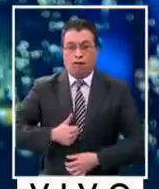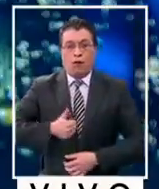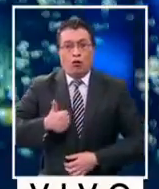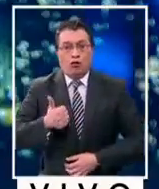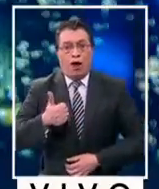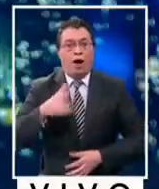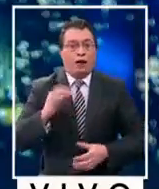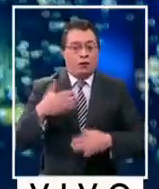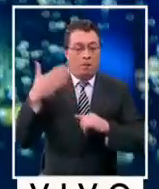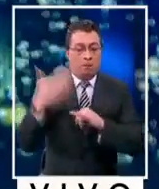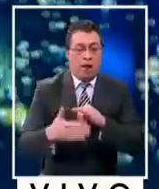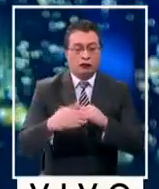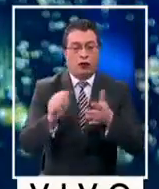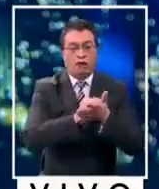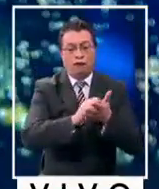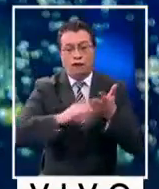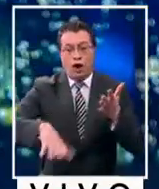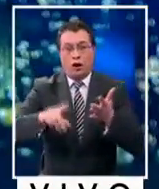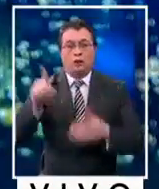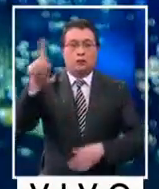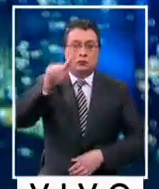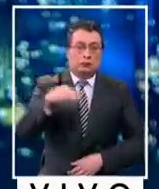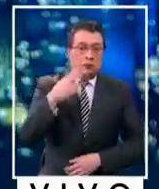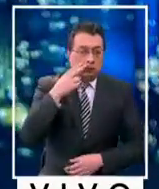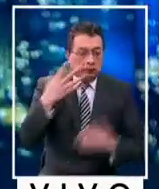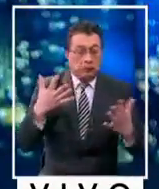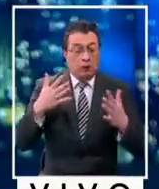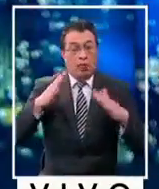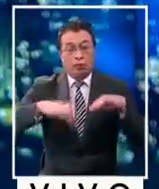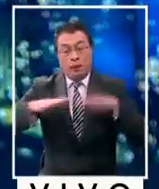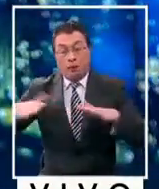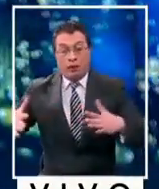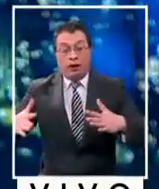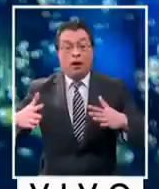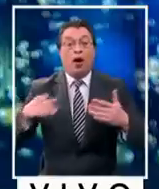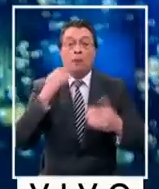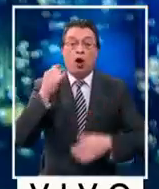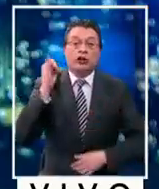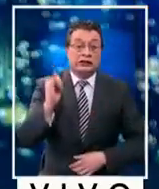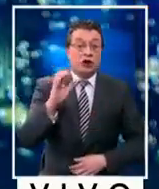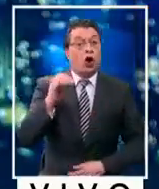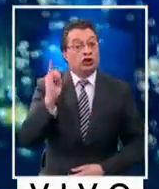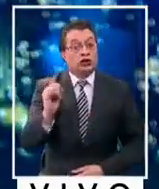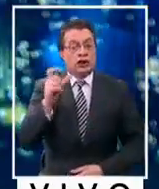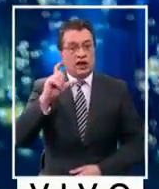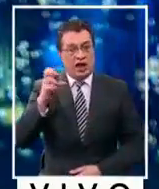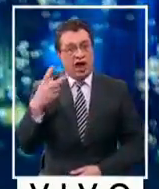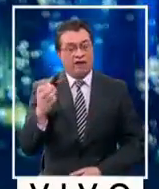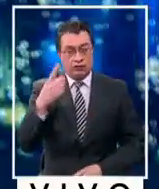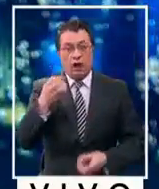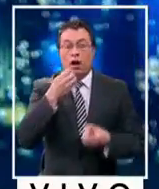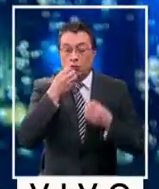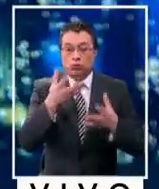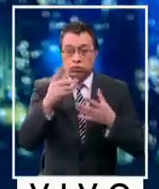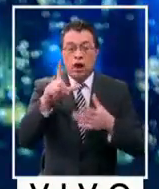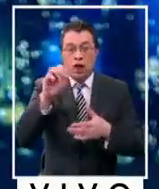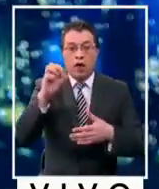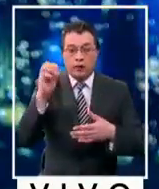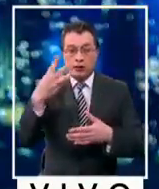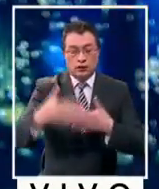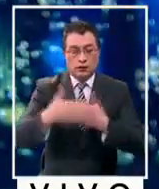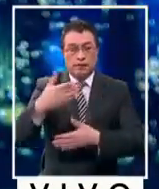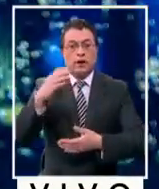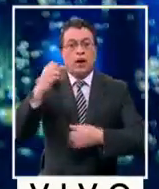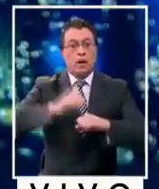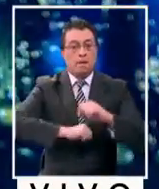otros, de los plazos de prescripción, del servicio de impuestos internos. Pero hay cosas que sí o sí son graves, como los antecedentes revelados por La Tercera de la